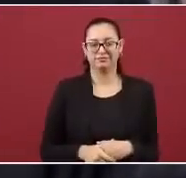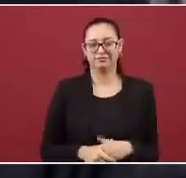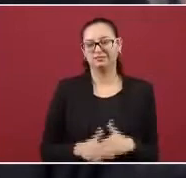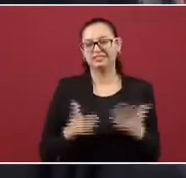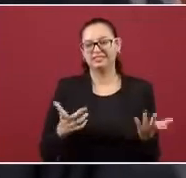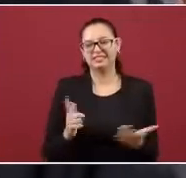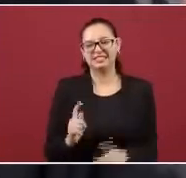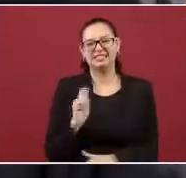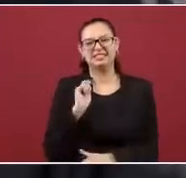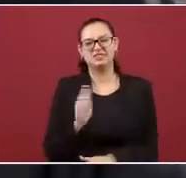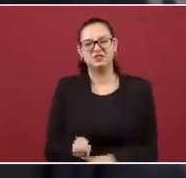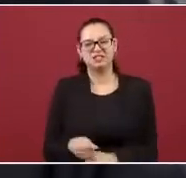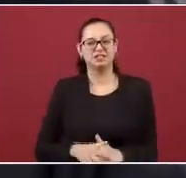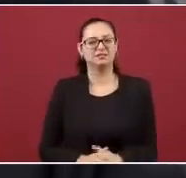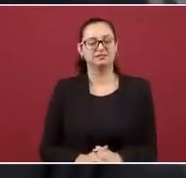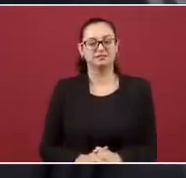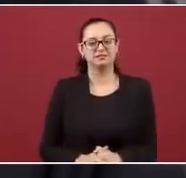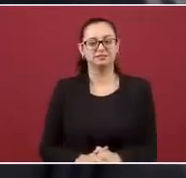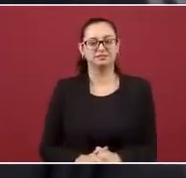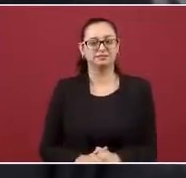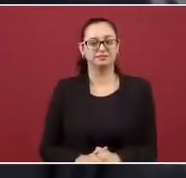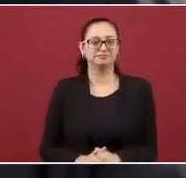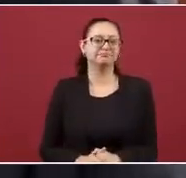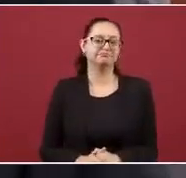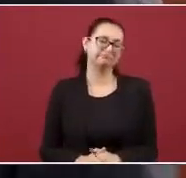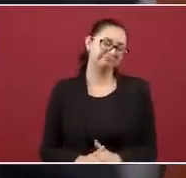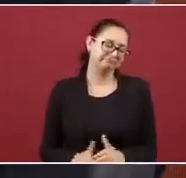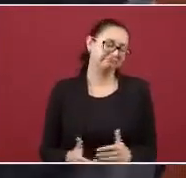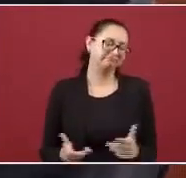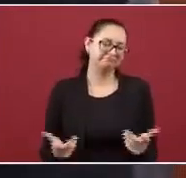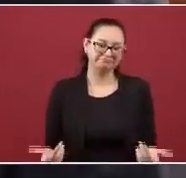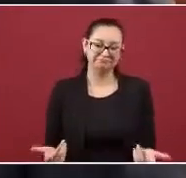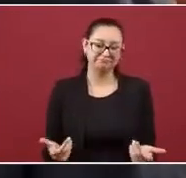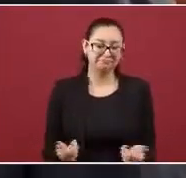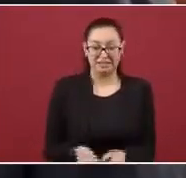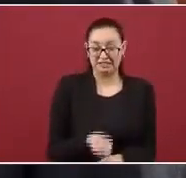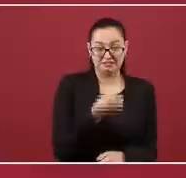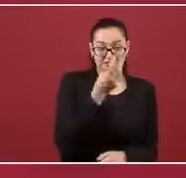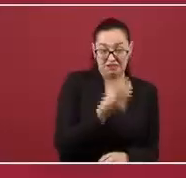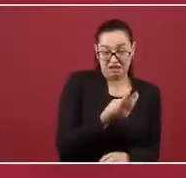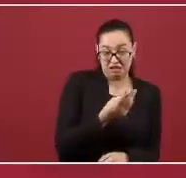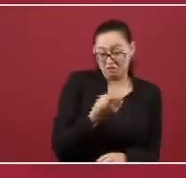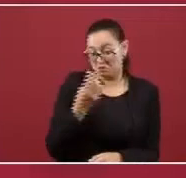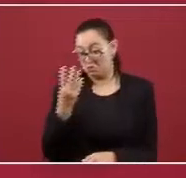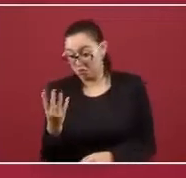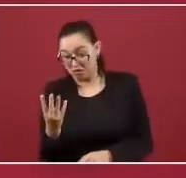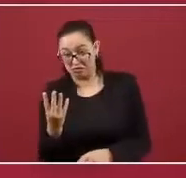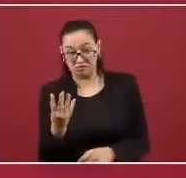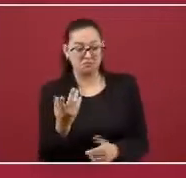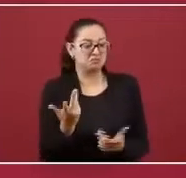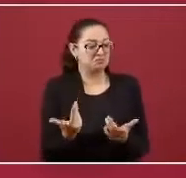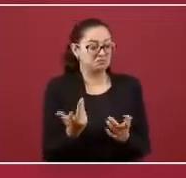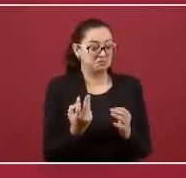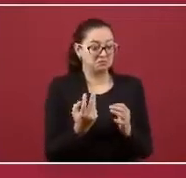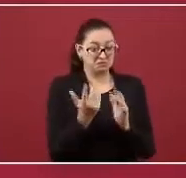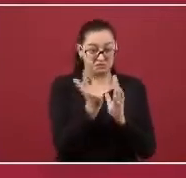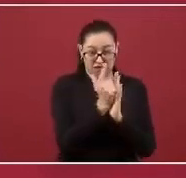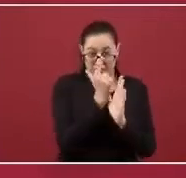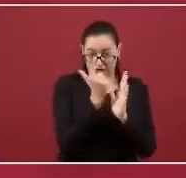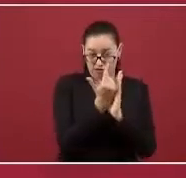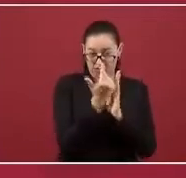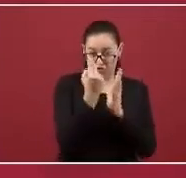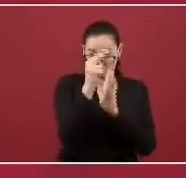¿Esto qué significa? Pues que no cumplían con